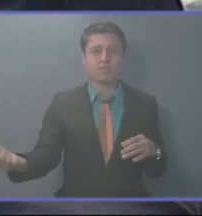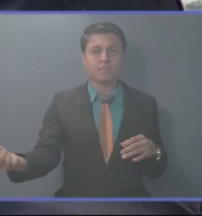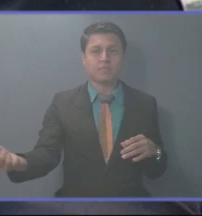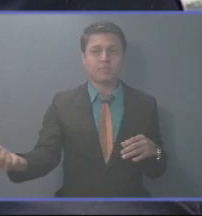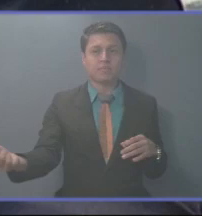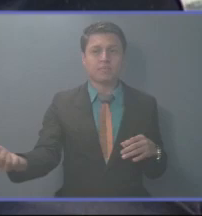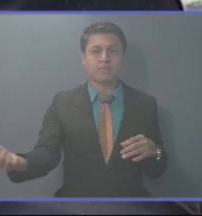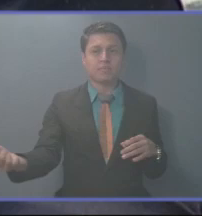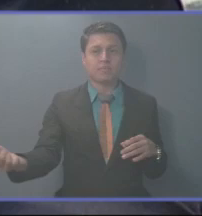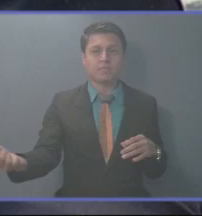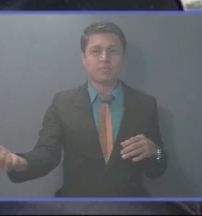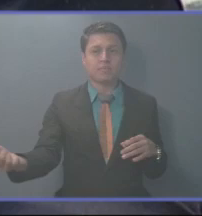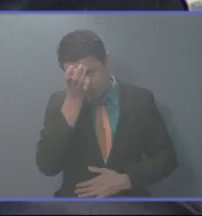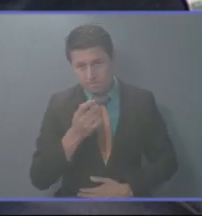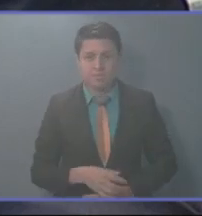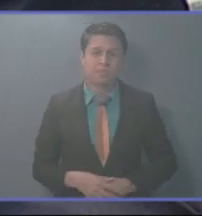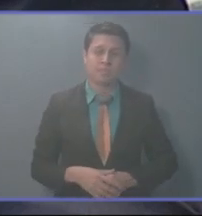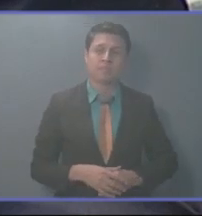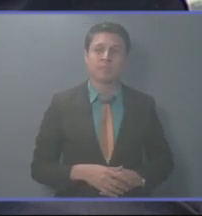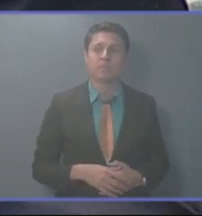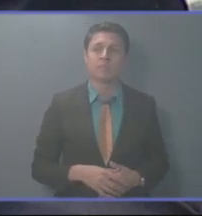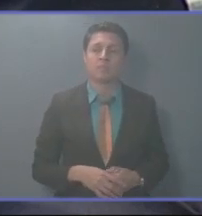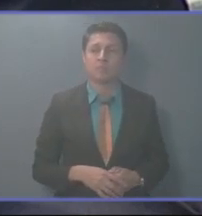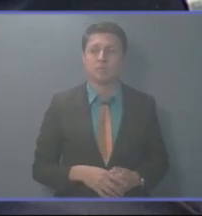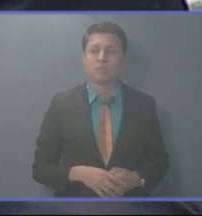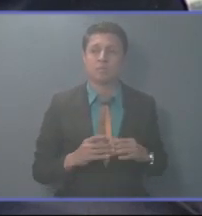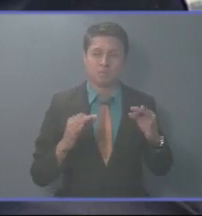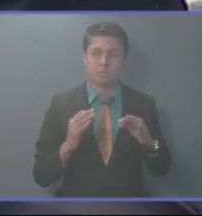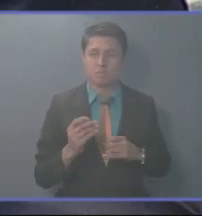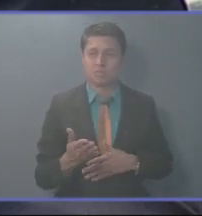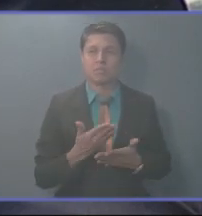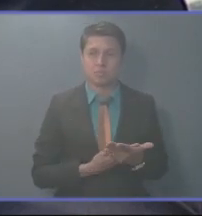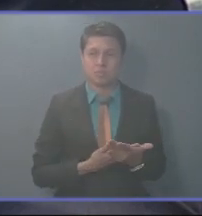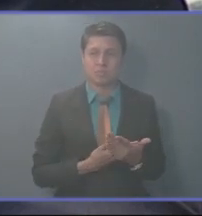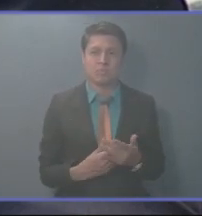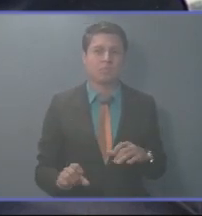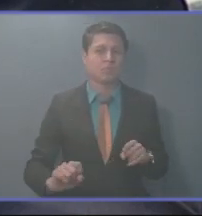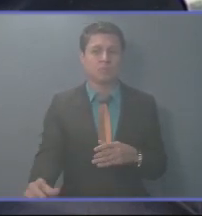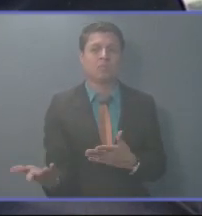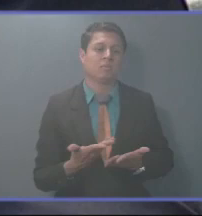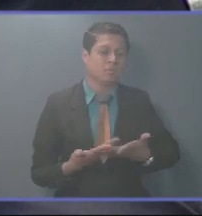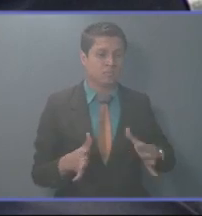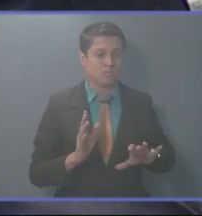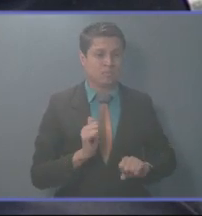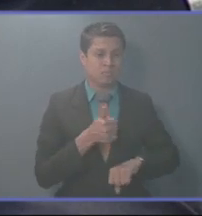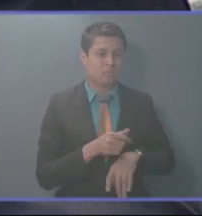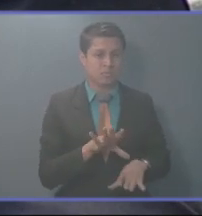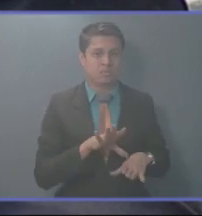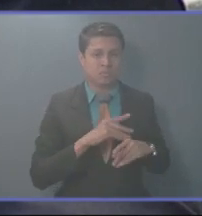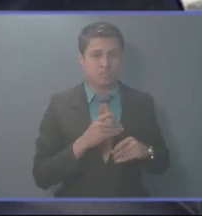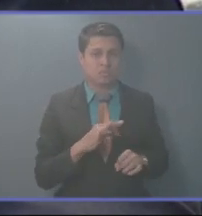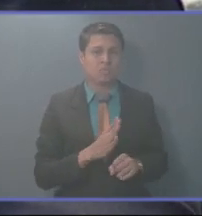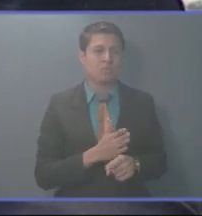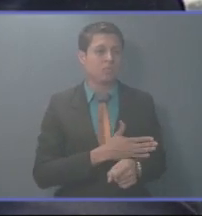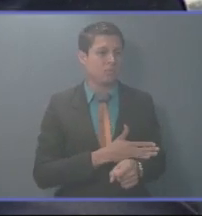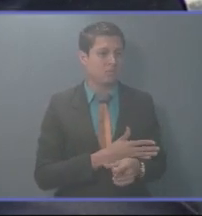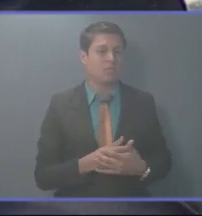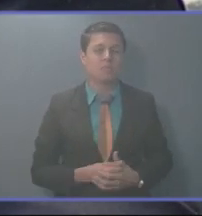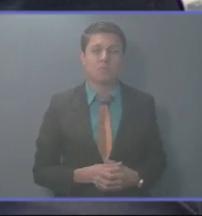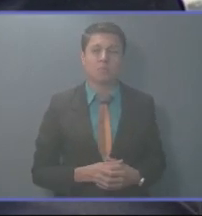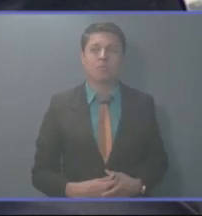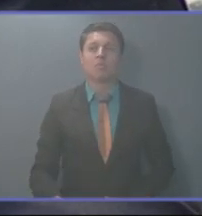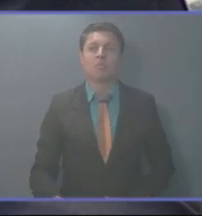e inequívoca como delito o falta, ni podrá ser sometido a penas que no se hayan establecido con anterioridad. Los